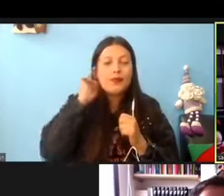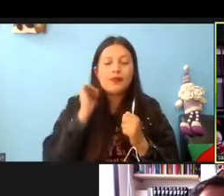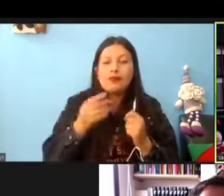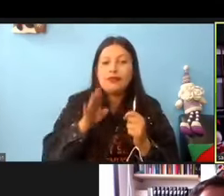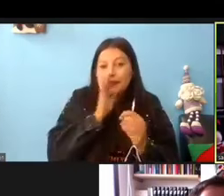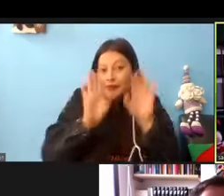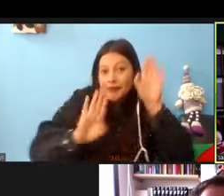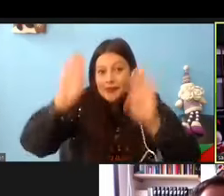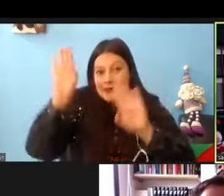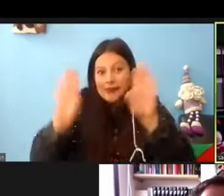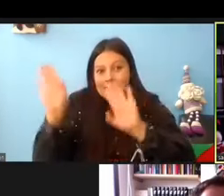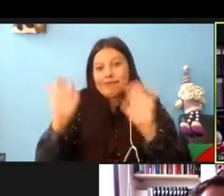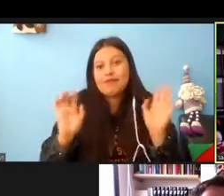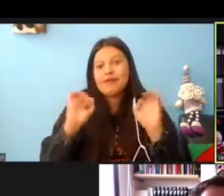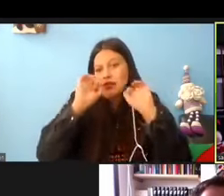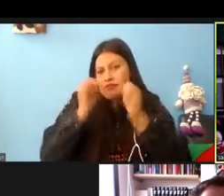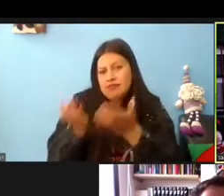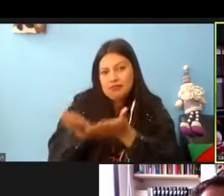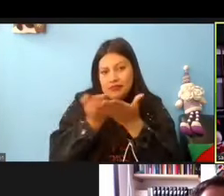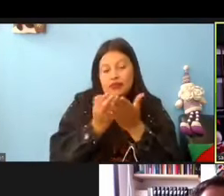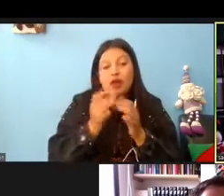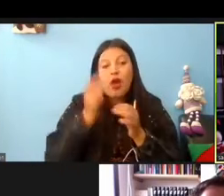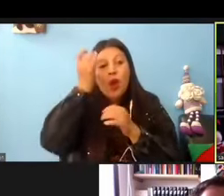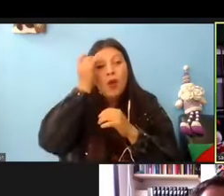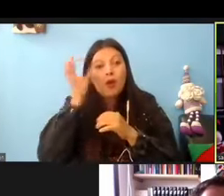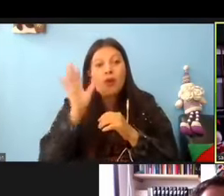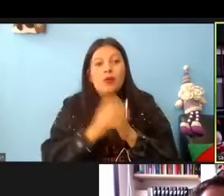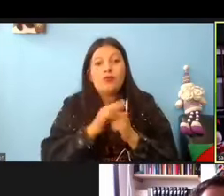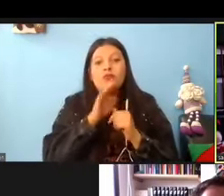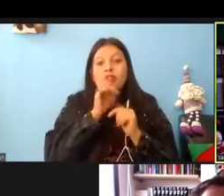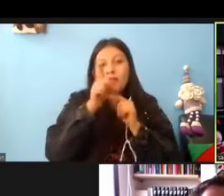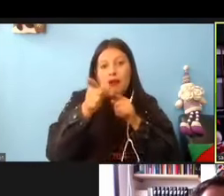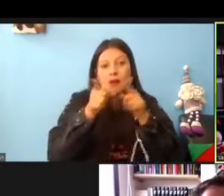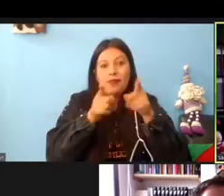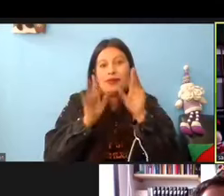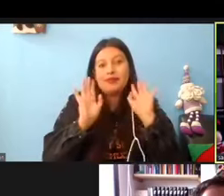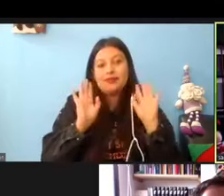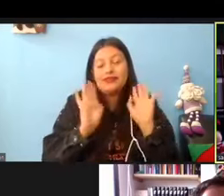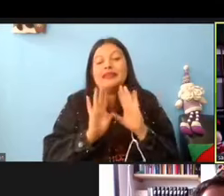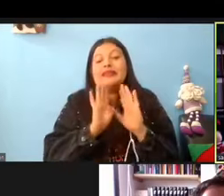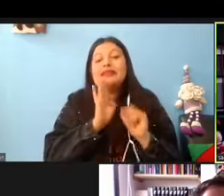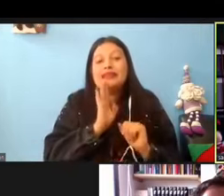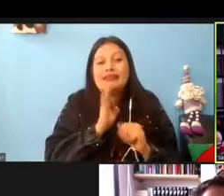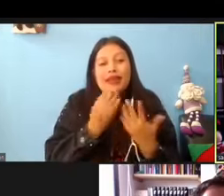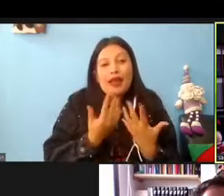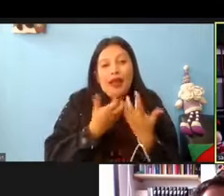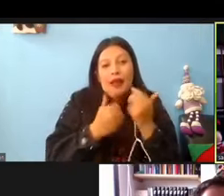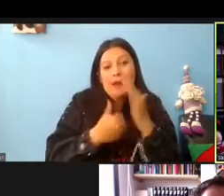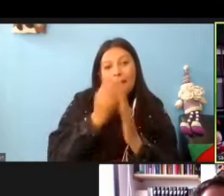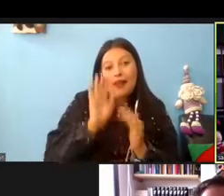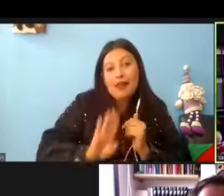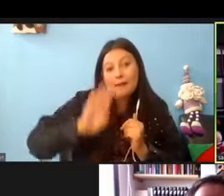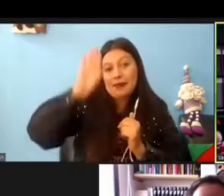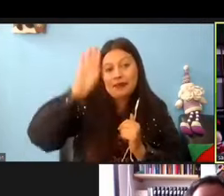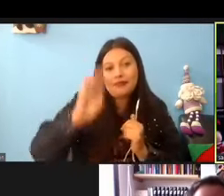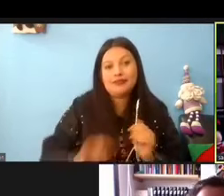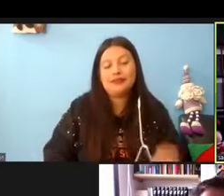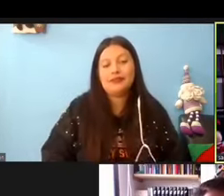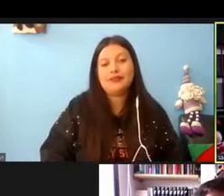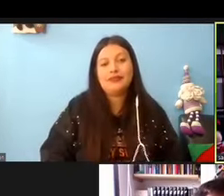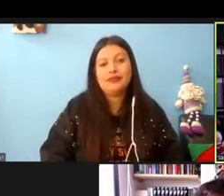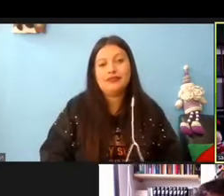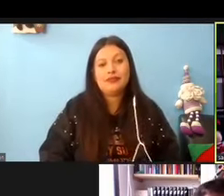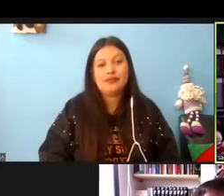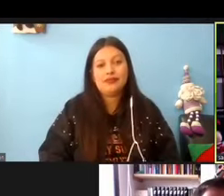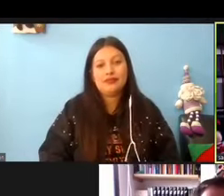intervenir, podríamos de pronto, del eje 1, no sé quiénes quisieran de pronto hacer una ampliación de